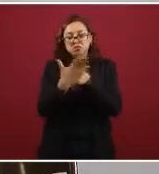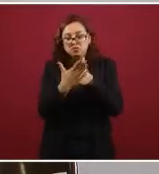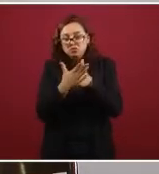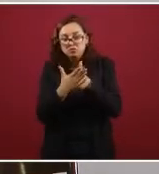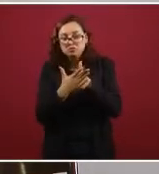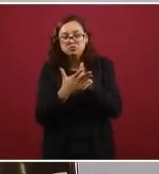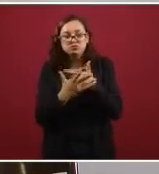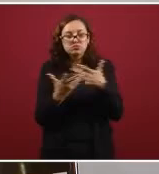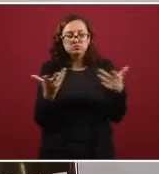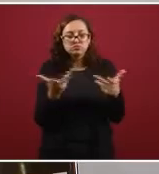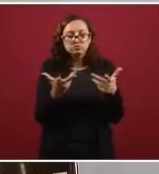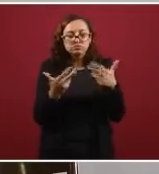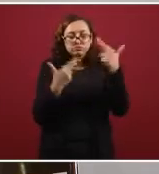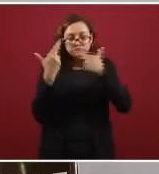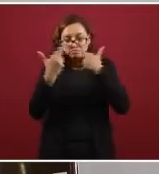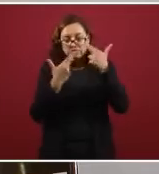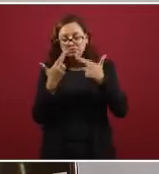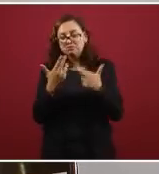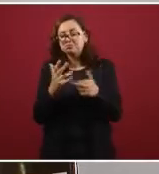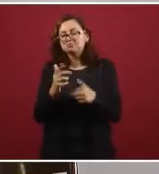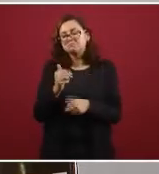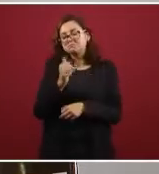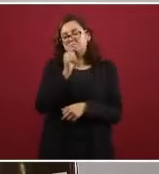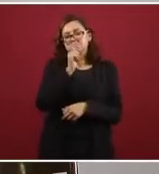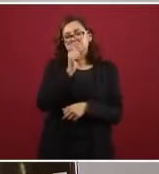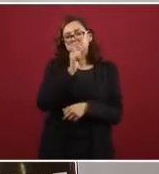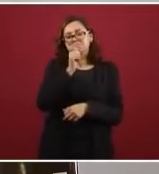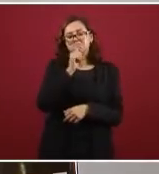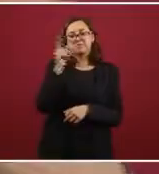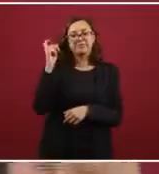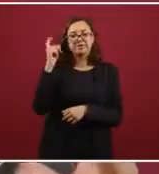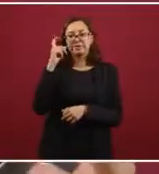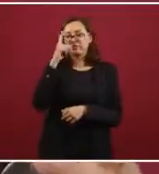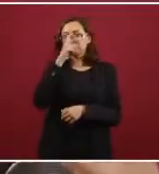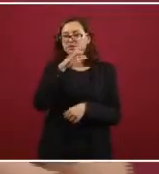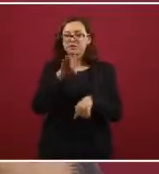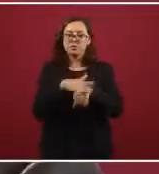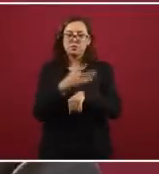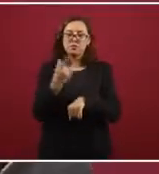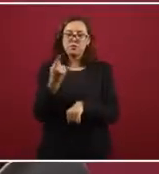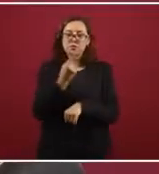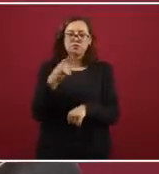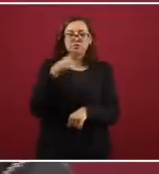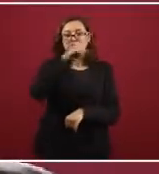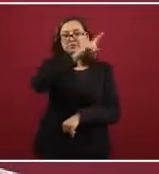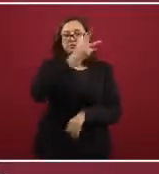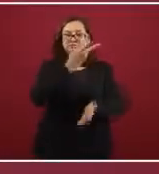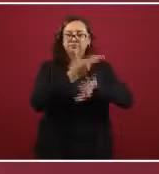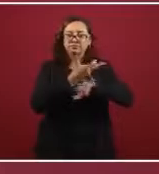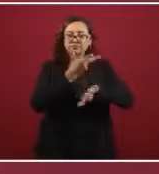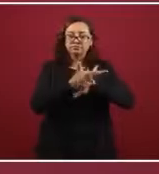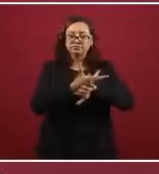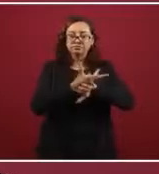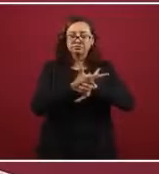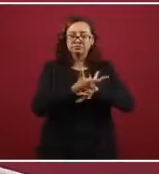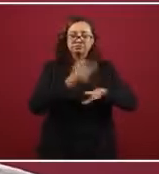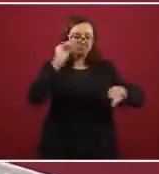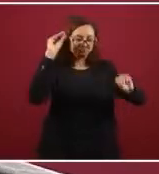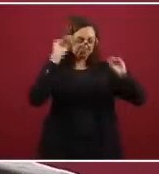Hacen un procedimiento que se llama auditoría. Ellos diseñan sus auditorías, no están obligados a informárselas a gobiernos